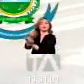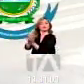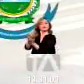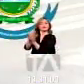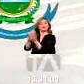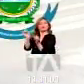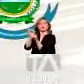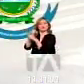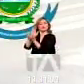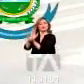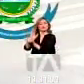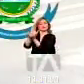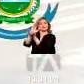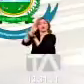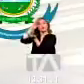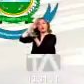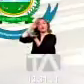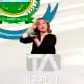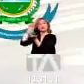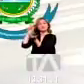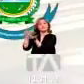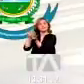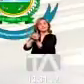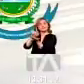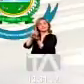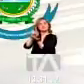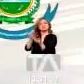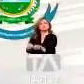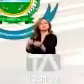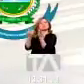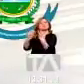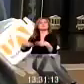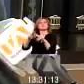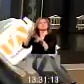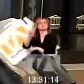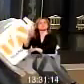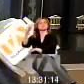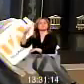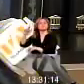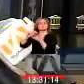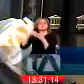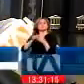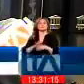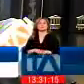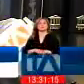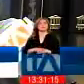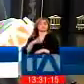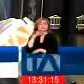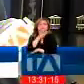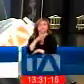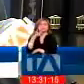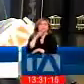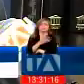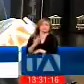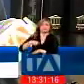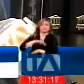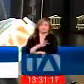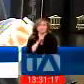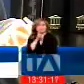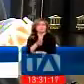que el Instituto de Seguridad Social de la Policía pagó 22 millones de dólares. Hemos sido engañados, esa es la